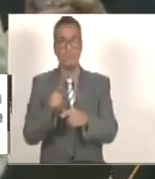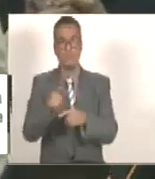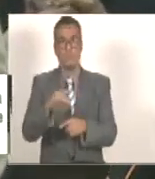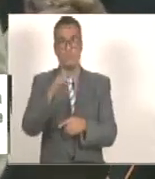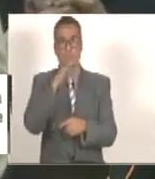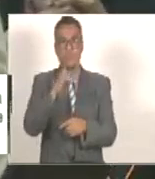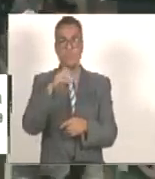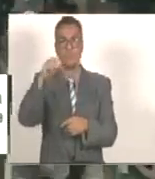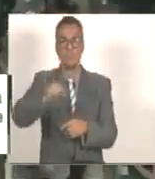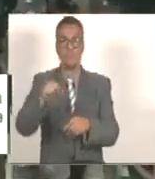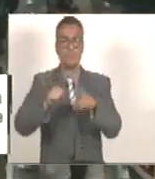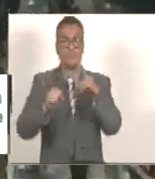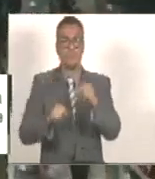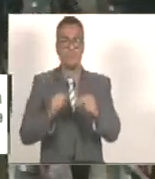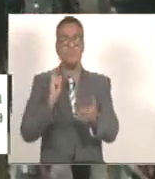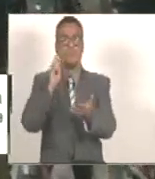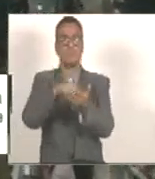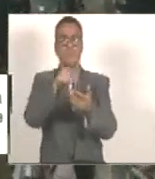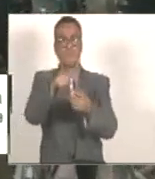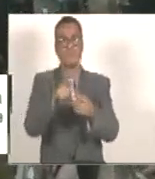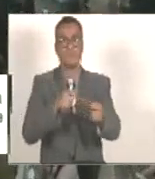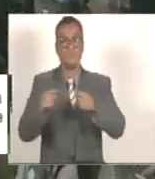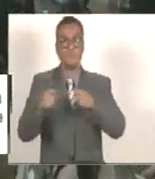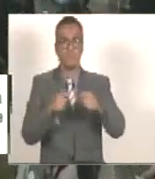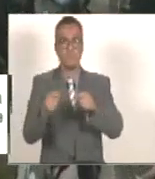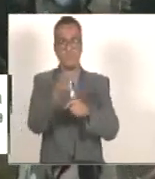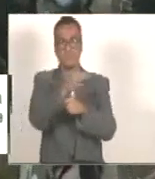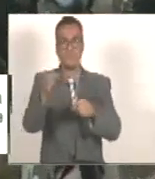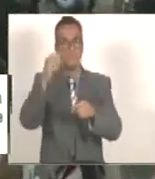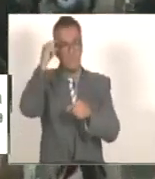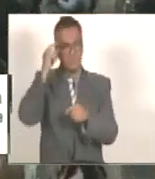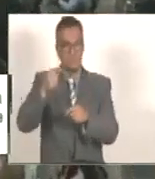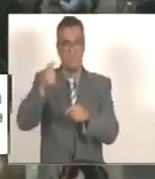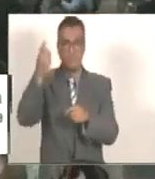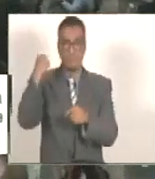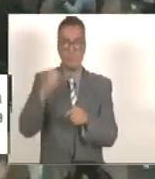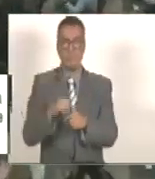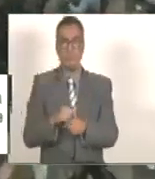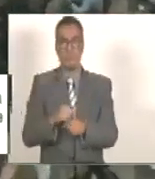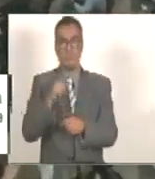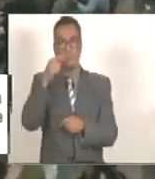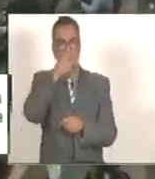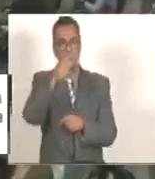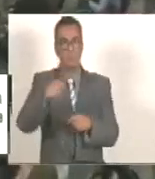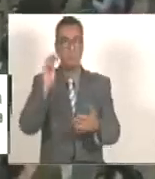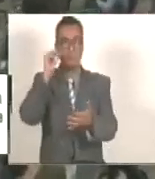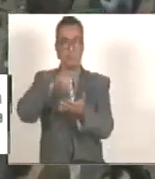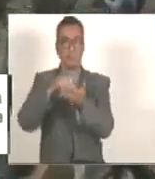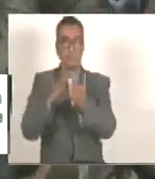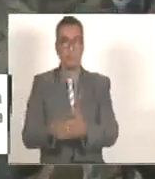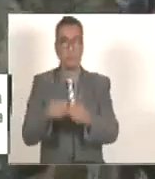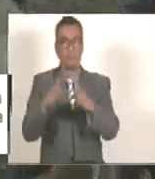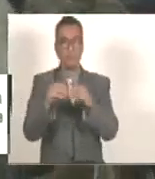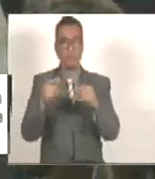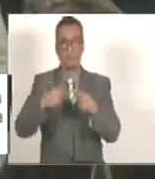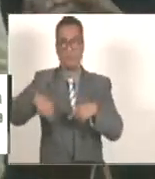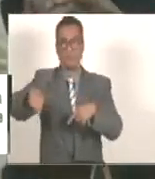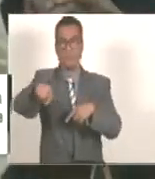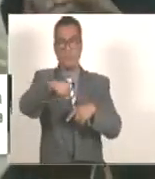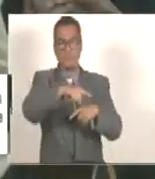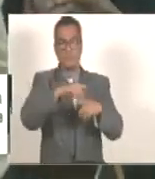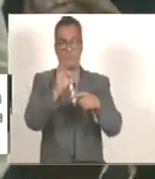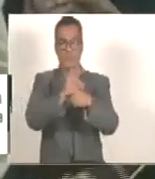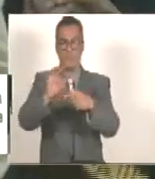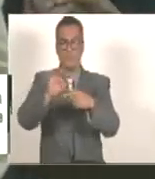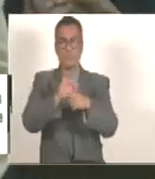uniformados o no, participaron en esta acción impecable del día de ayer, y que el pueblo de Aragua y sus adyacencias, las adyacencias